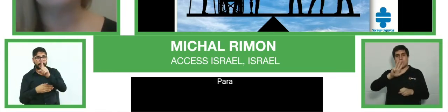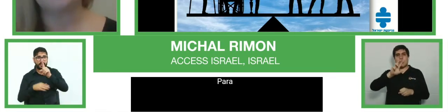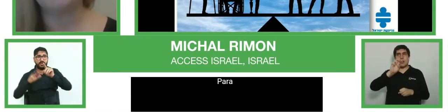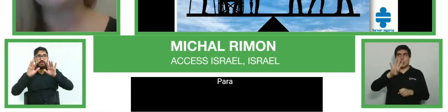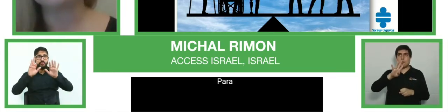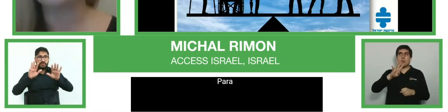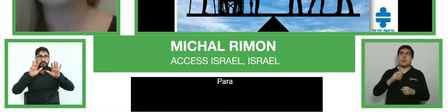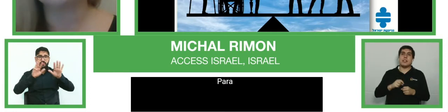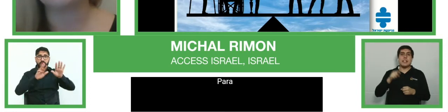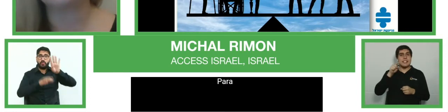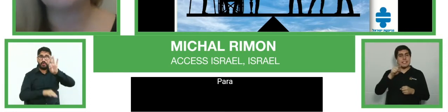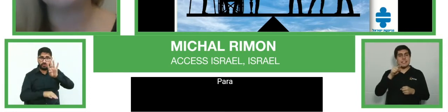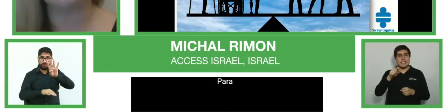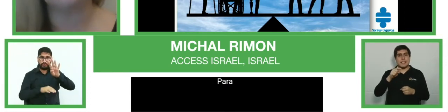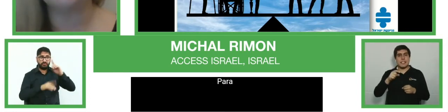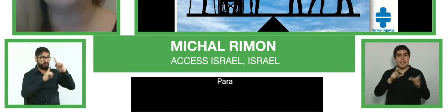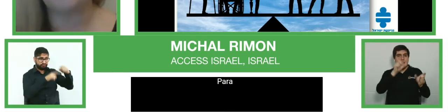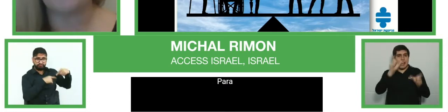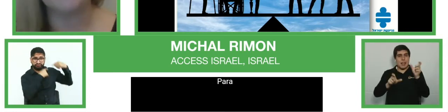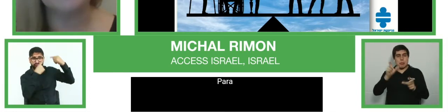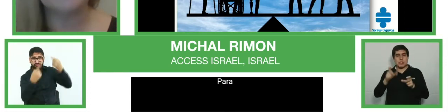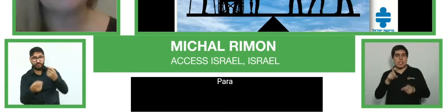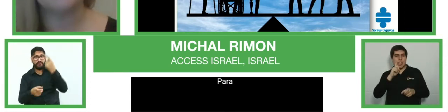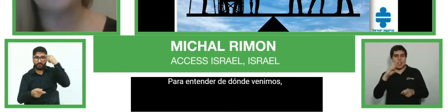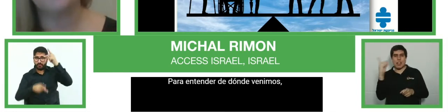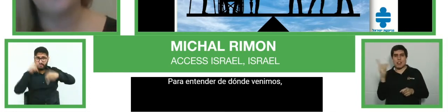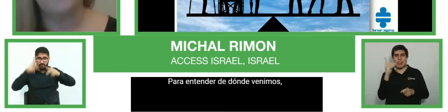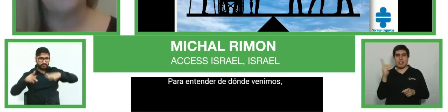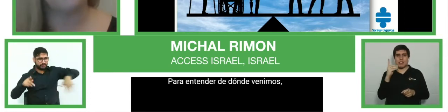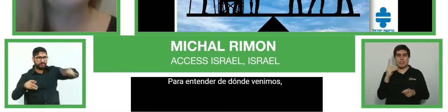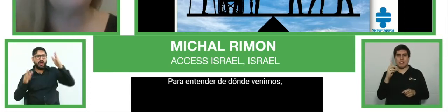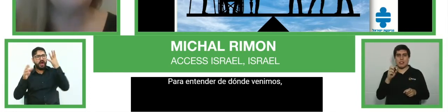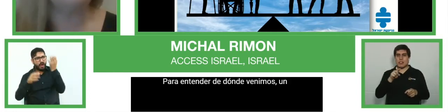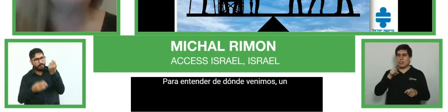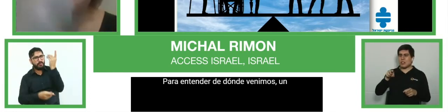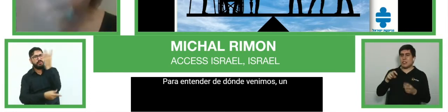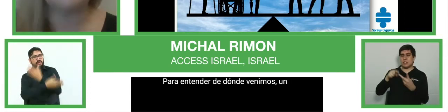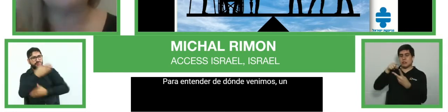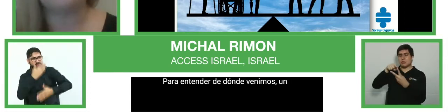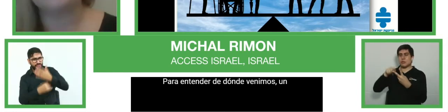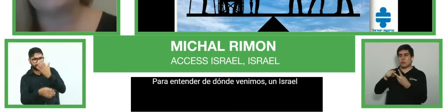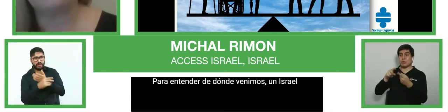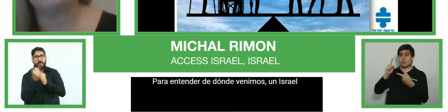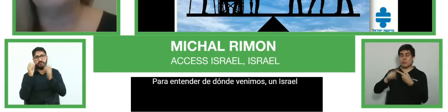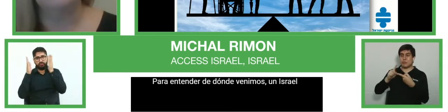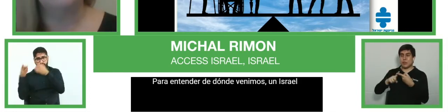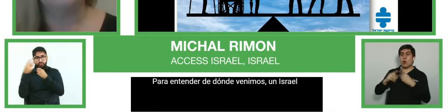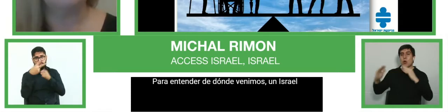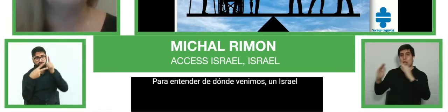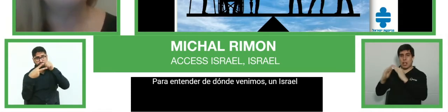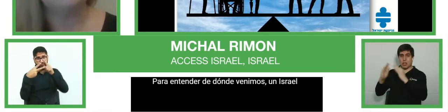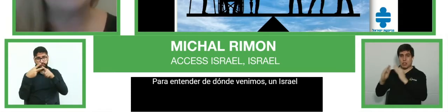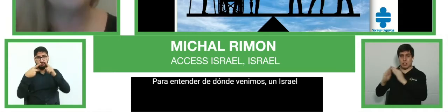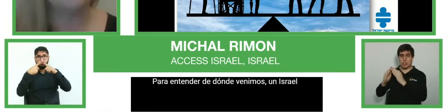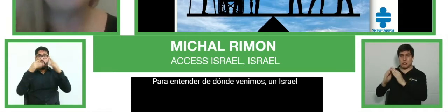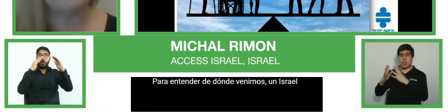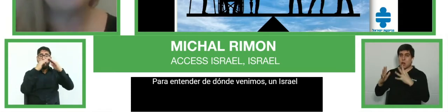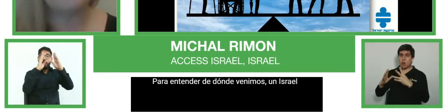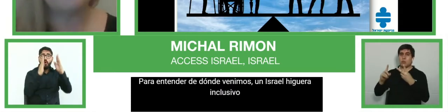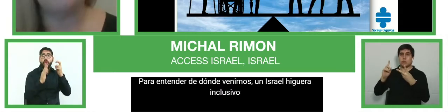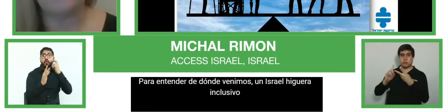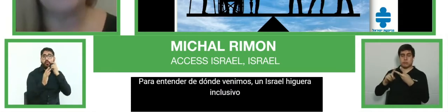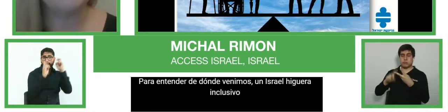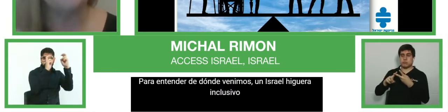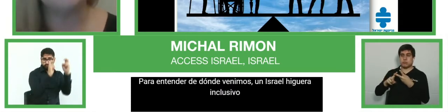no accesible. La gente con discapacidad básicamente tenía dos opciones, estarse en casa o ser tomado